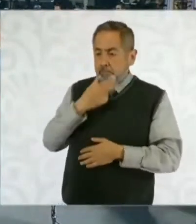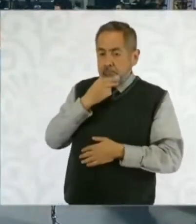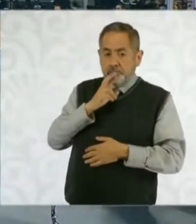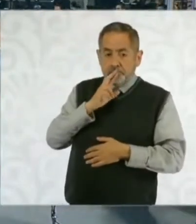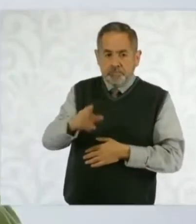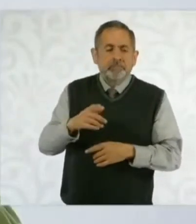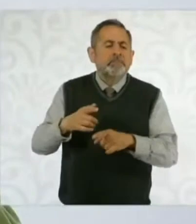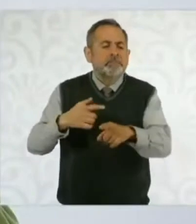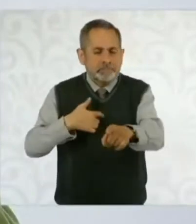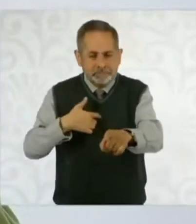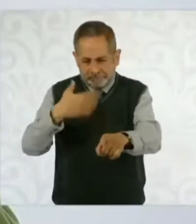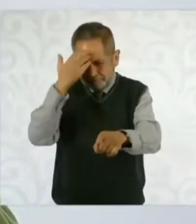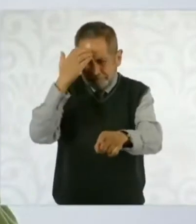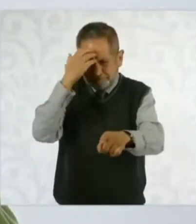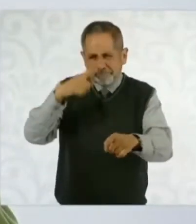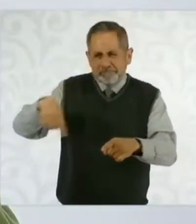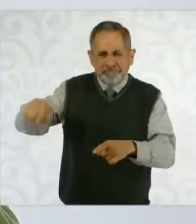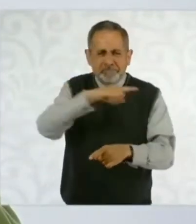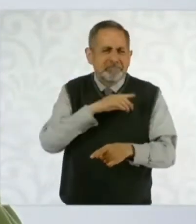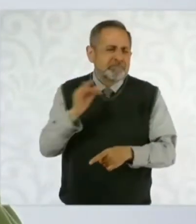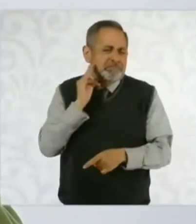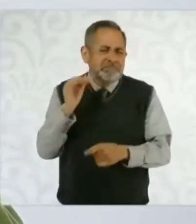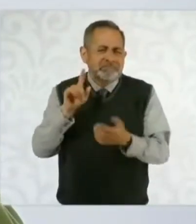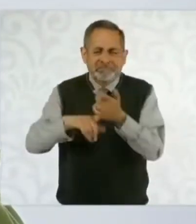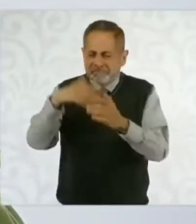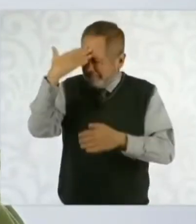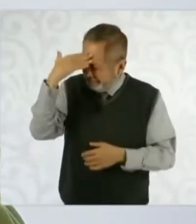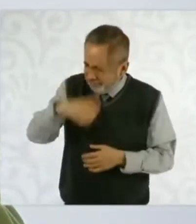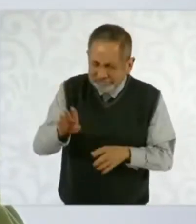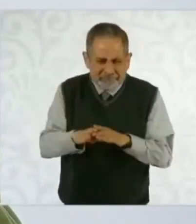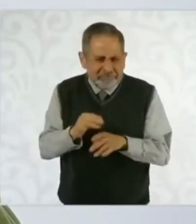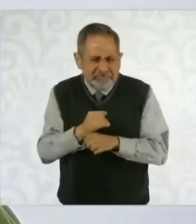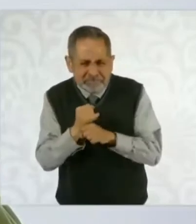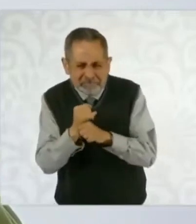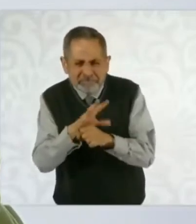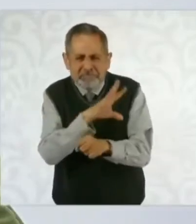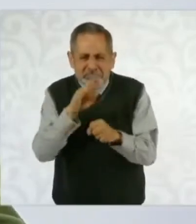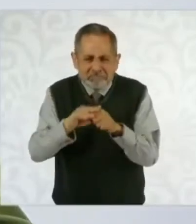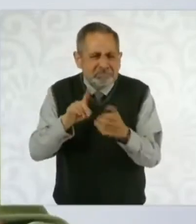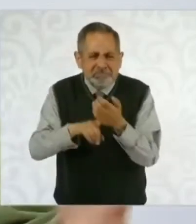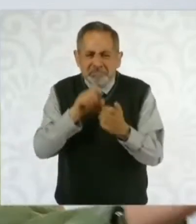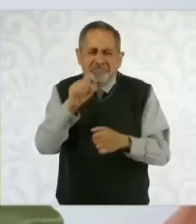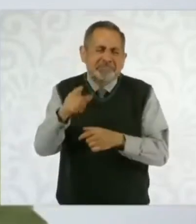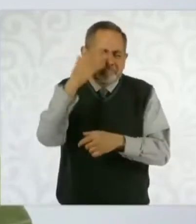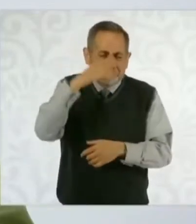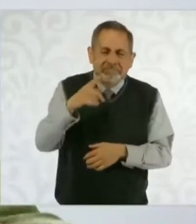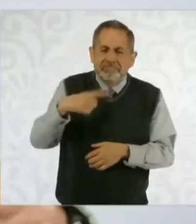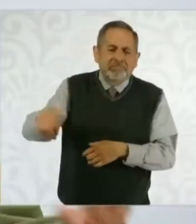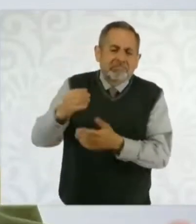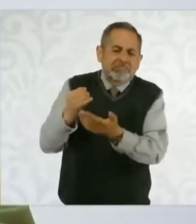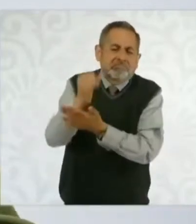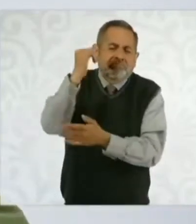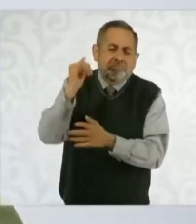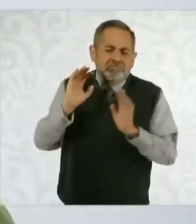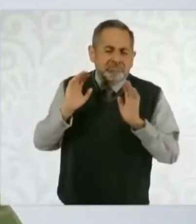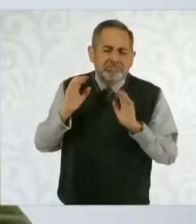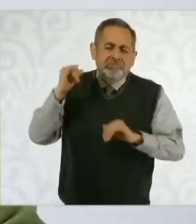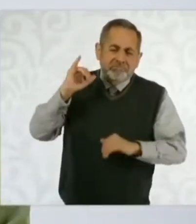tenía conocimiento las fiscalías, los encargados de llevar a cabo la investigación, el mismo juez, esos son los que determinarán si va a